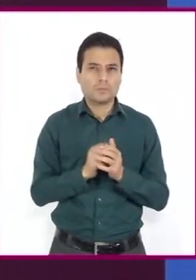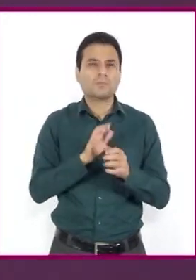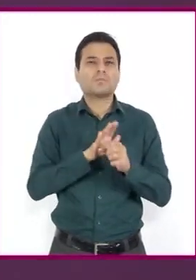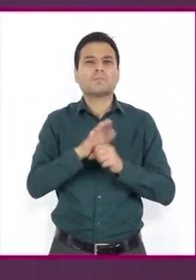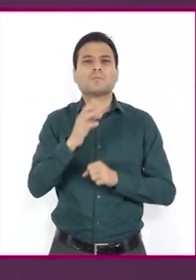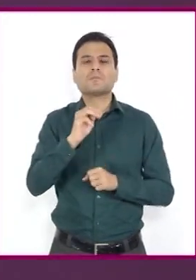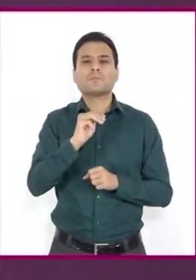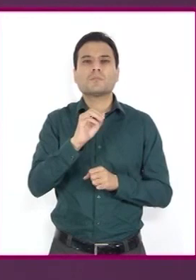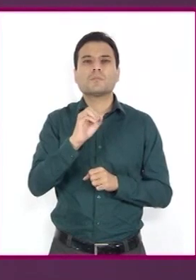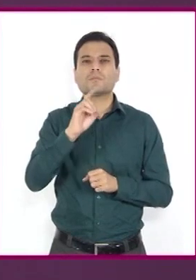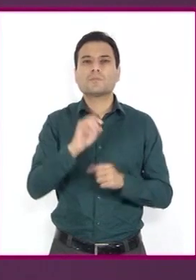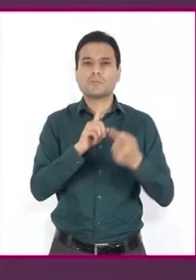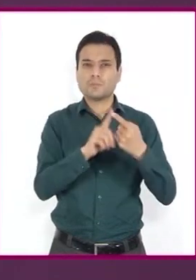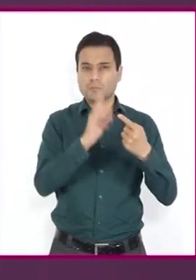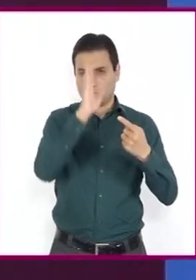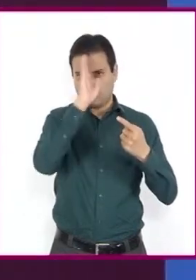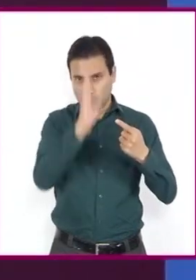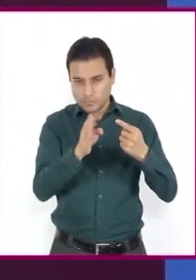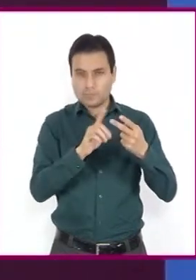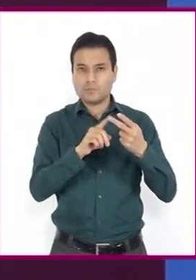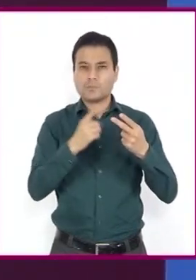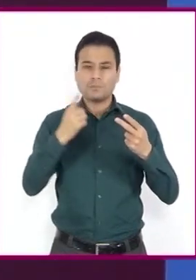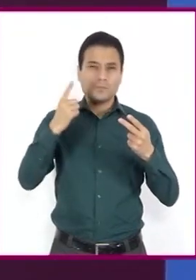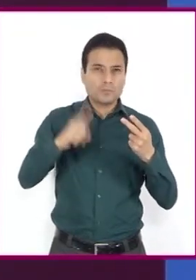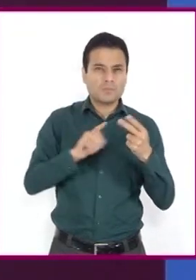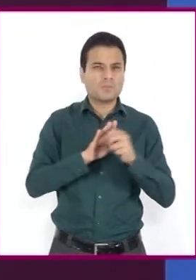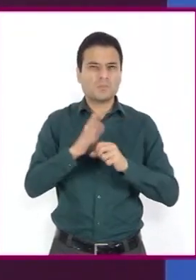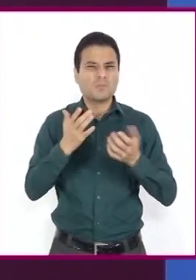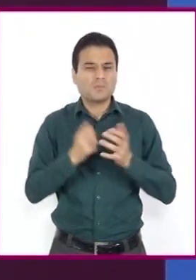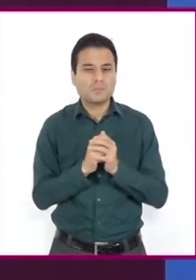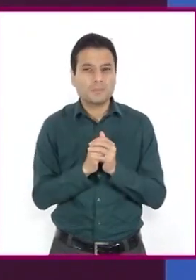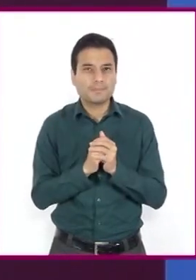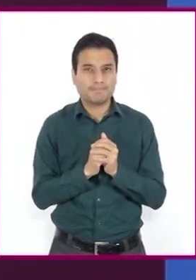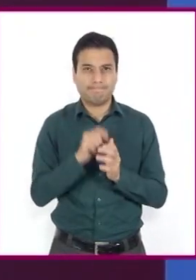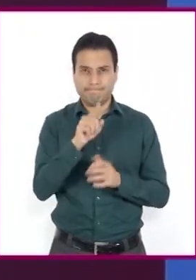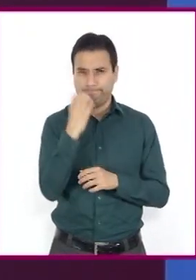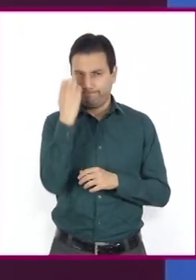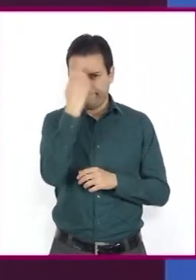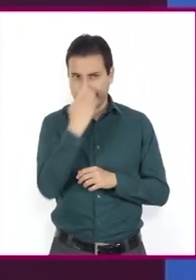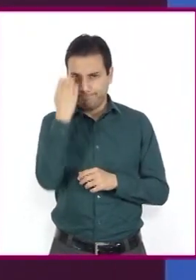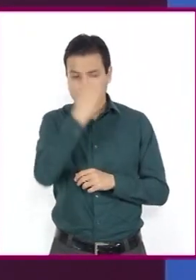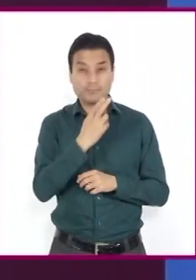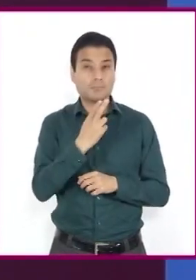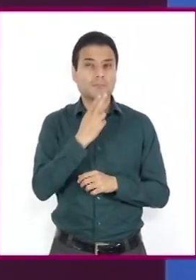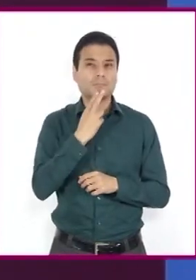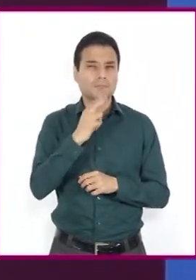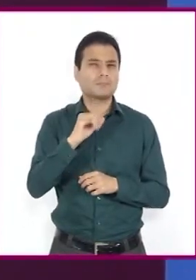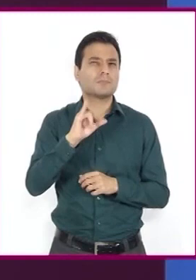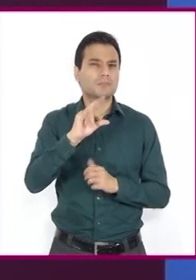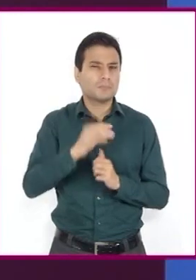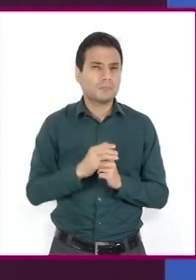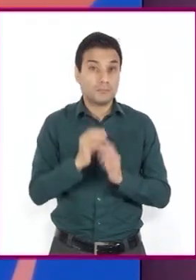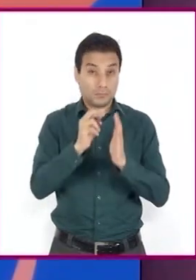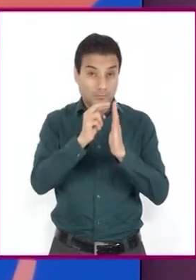ellas? Por último, revisen su funcionalidad. ¿Las reglas son claras?